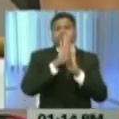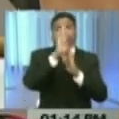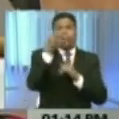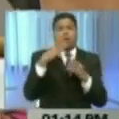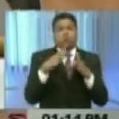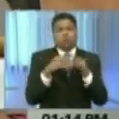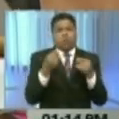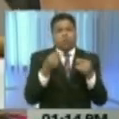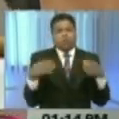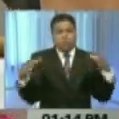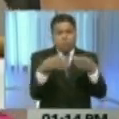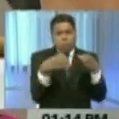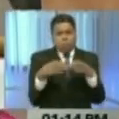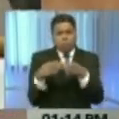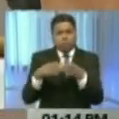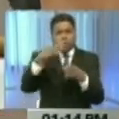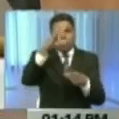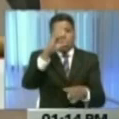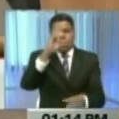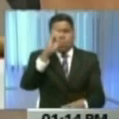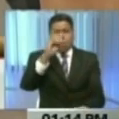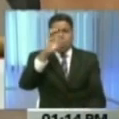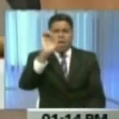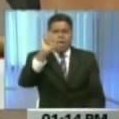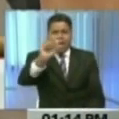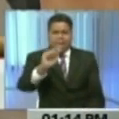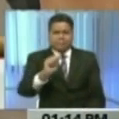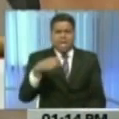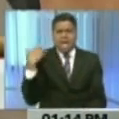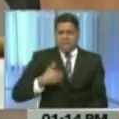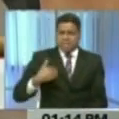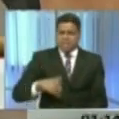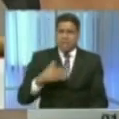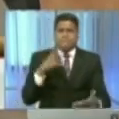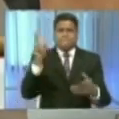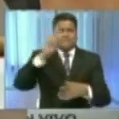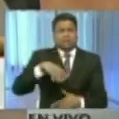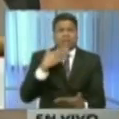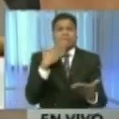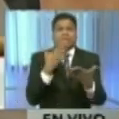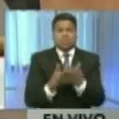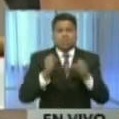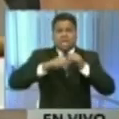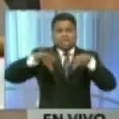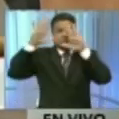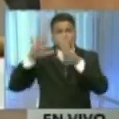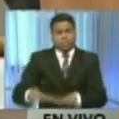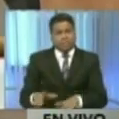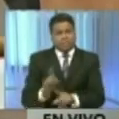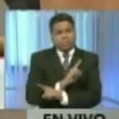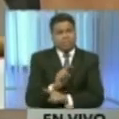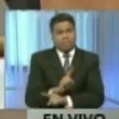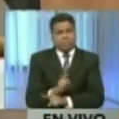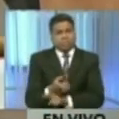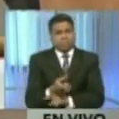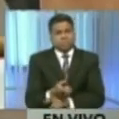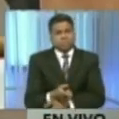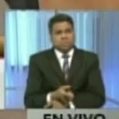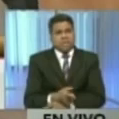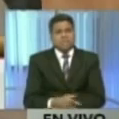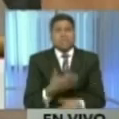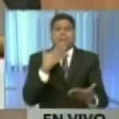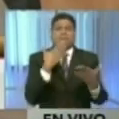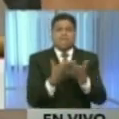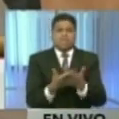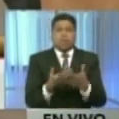OEA solicitada por Argentina. Venezuela ha pedido que se suspenda y que se retome, pero a solicitud de